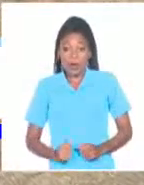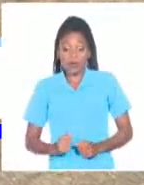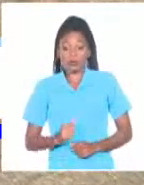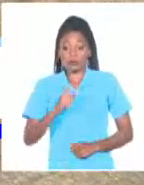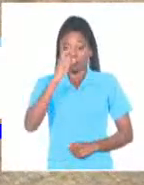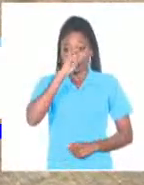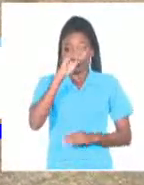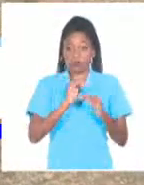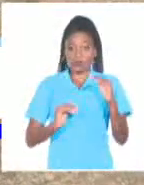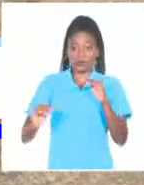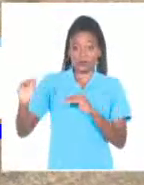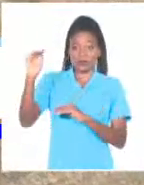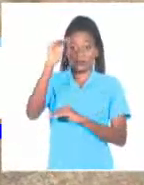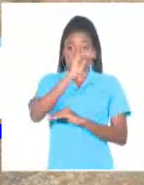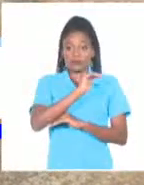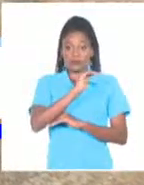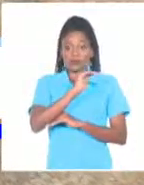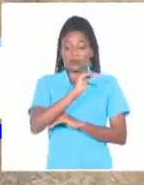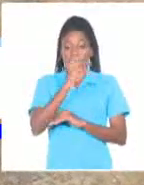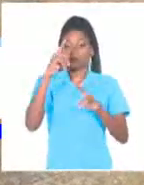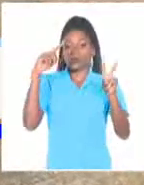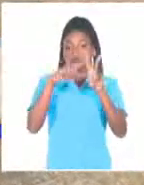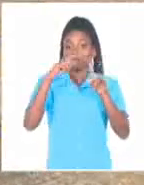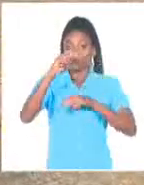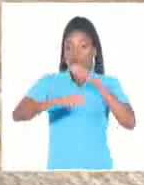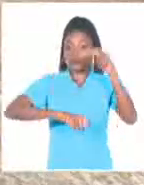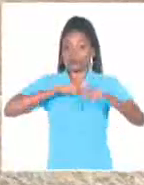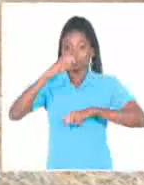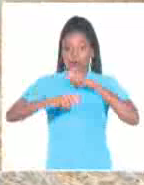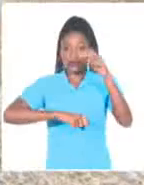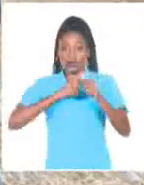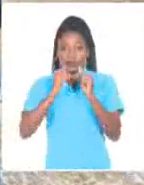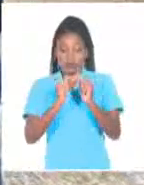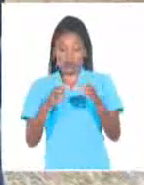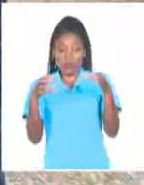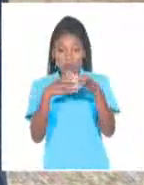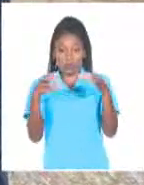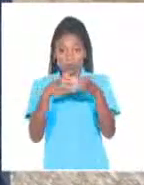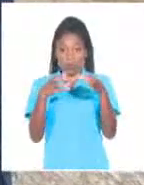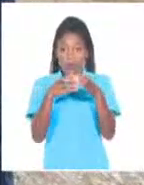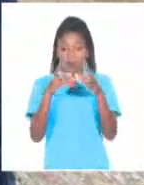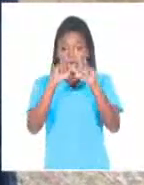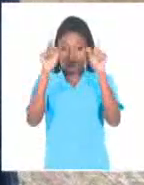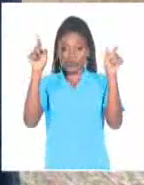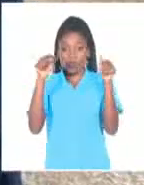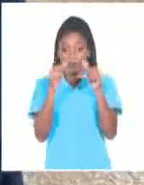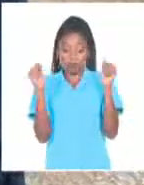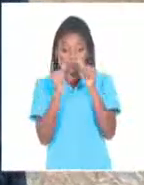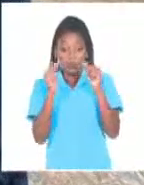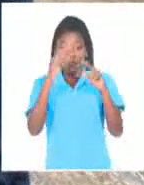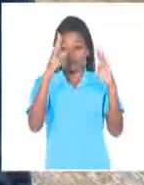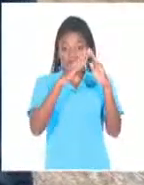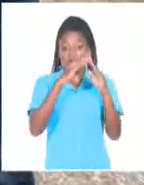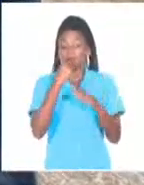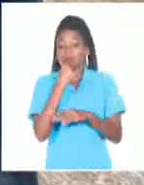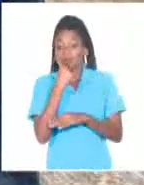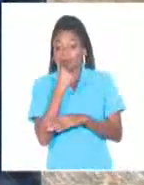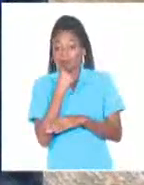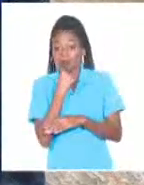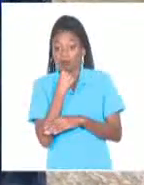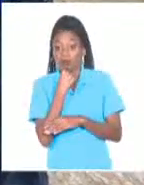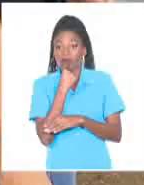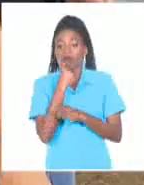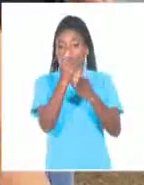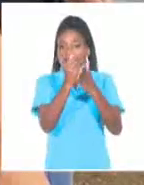mayores un televisor una bicicleta estática y un equipo de climatización para el hogar de ancianos forman parte de la